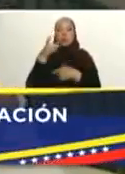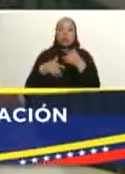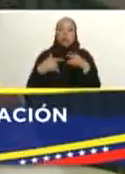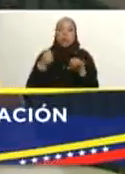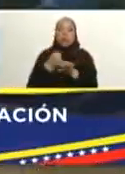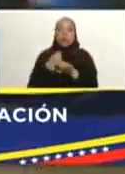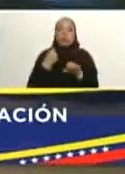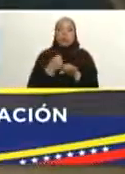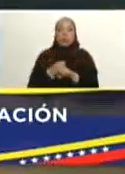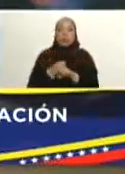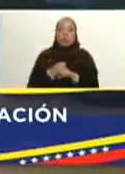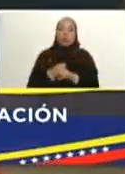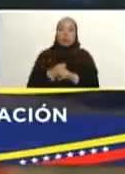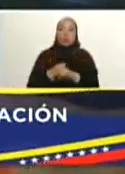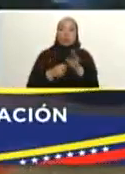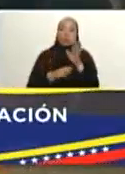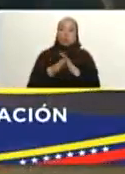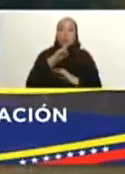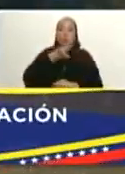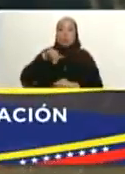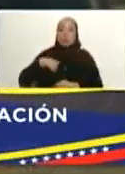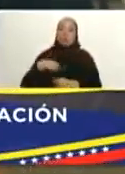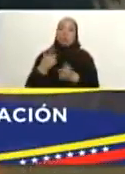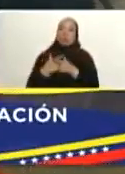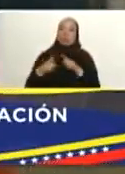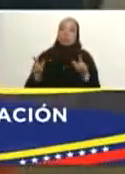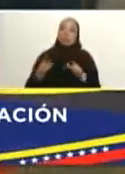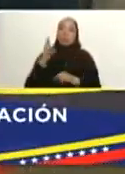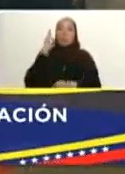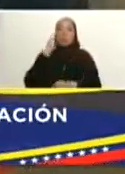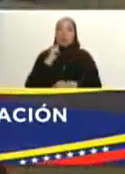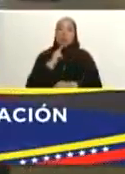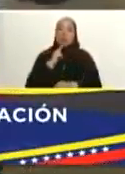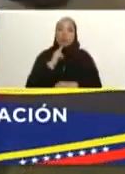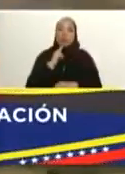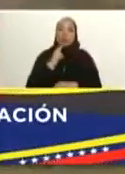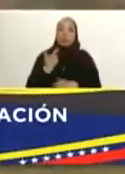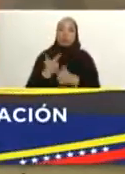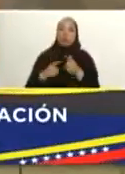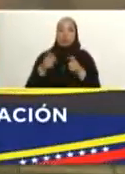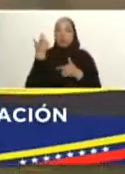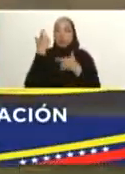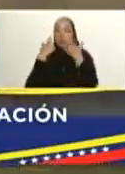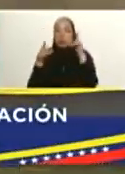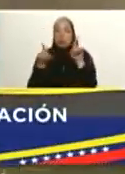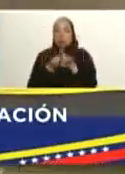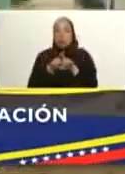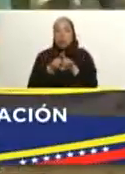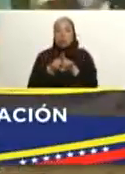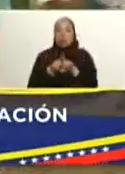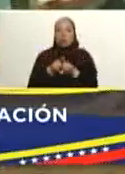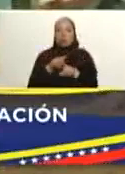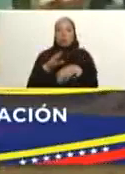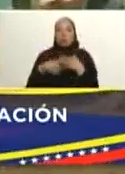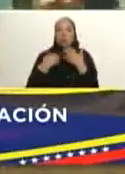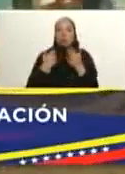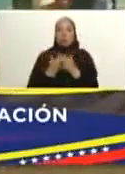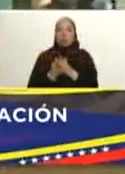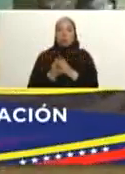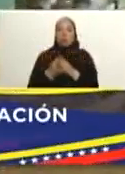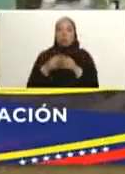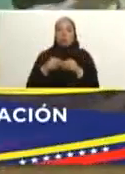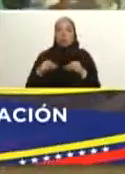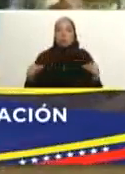órdenes, estamos siguiendo con el legado de nuestro libertador Simón Bolívar y con el legado de nuestro comandante Chávez desde aquí, desde la